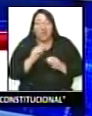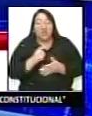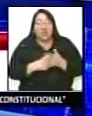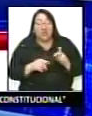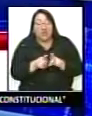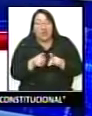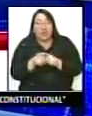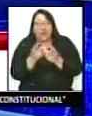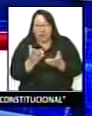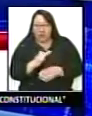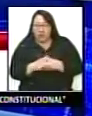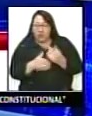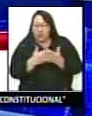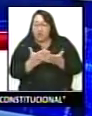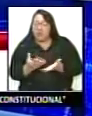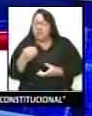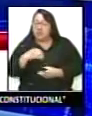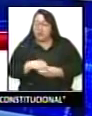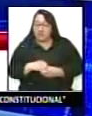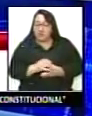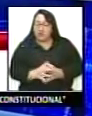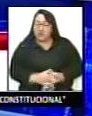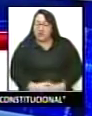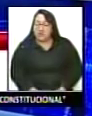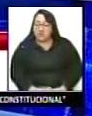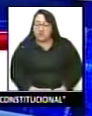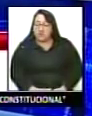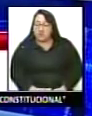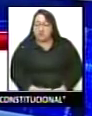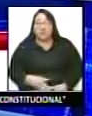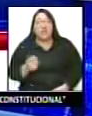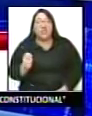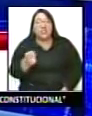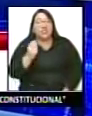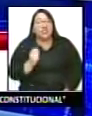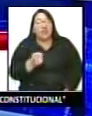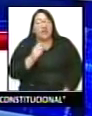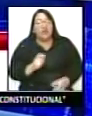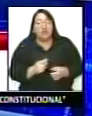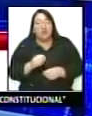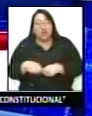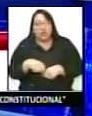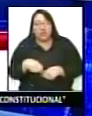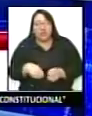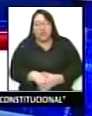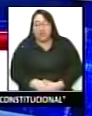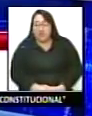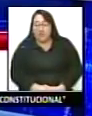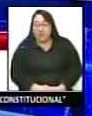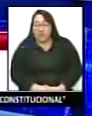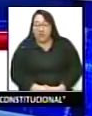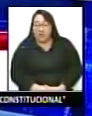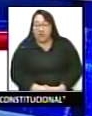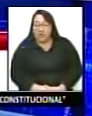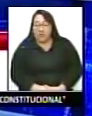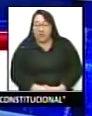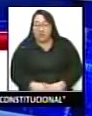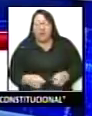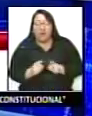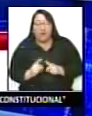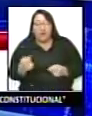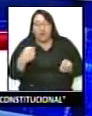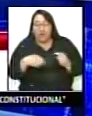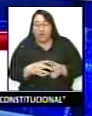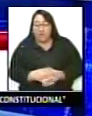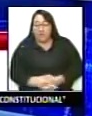por supuesto todo esto involucra pues a los chefs, a los reconocidos cocineros que también han estado